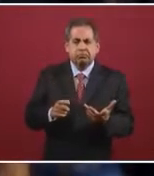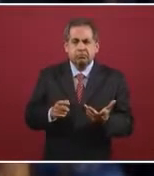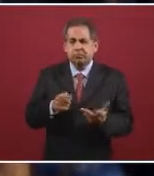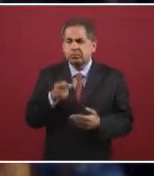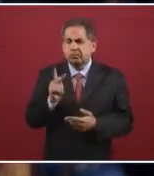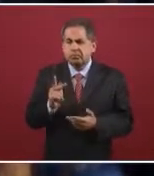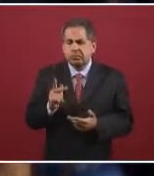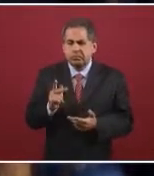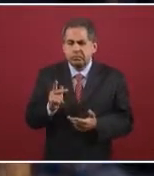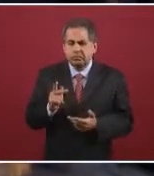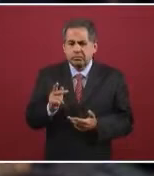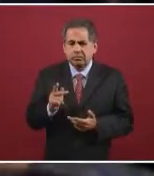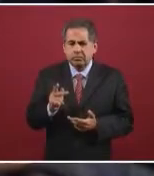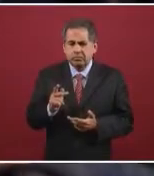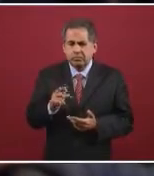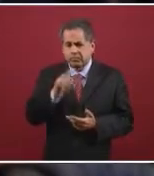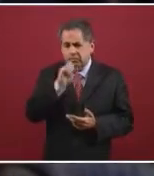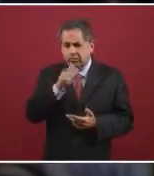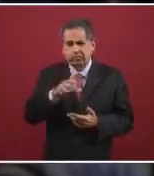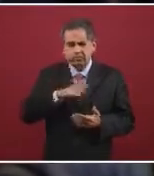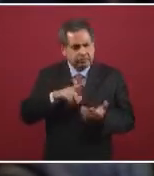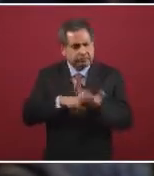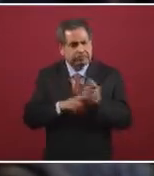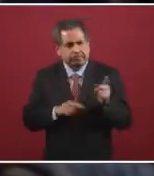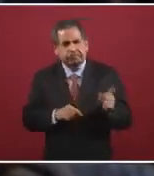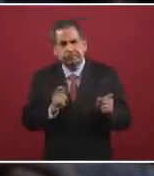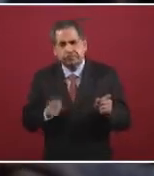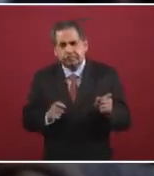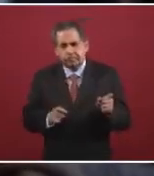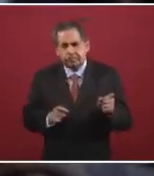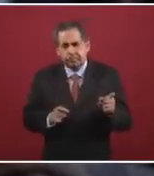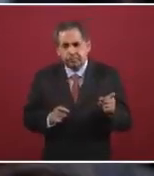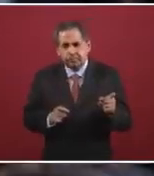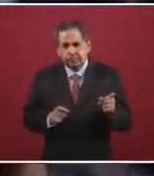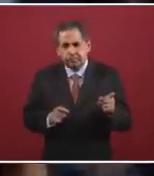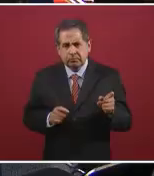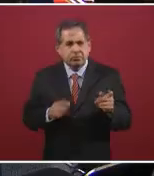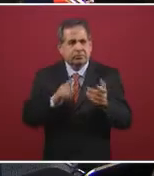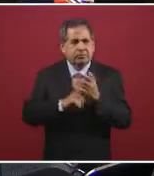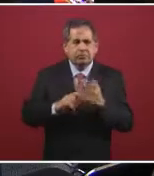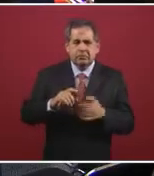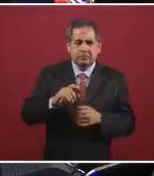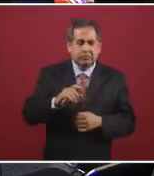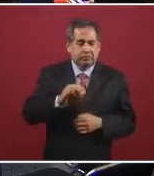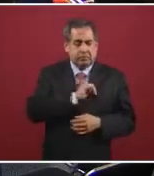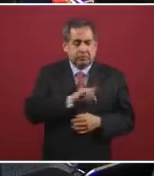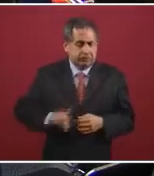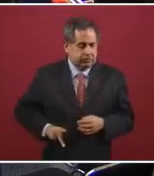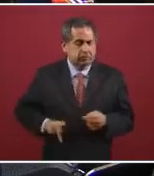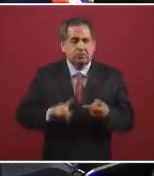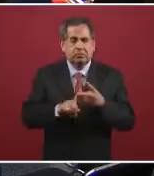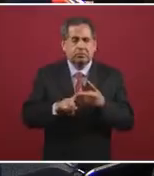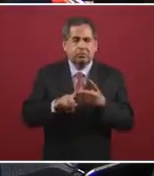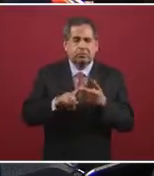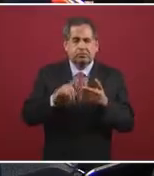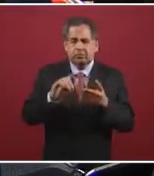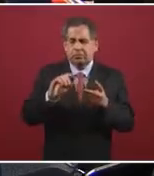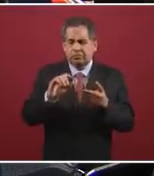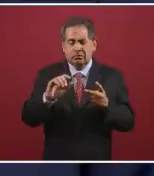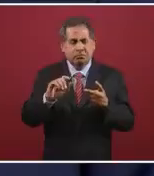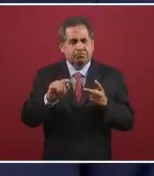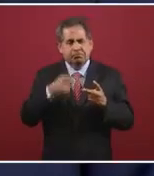pero también Gandhi, Martin Luther King, Mandela, hablaron de